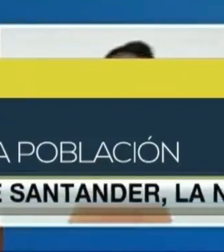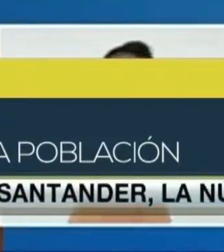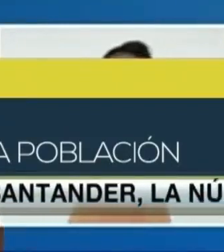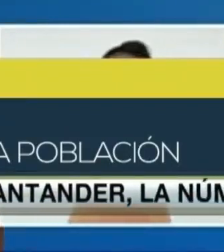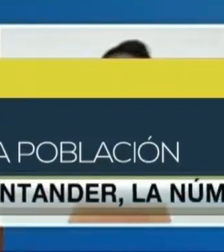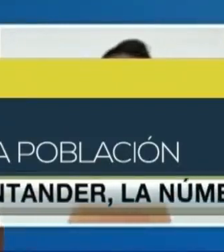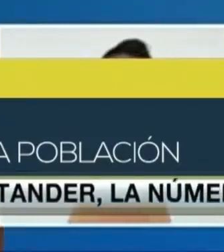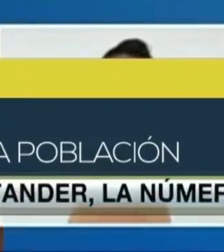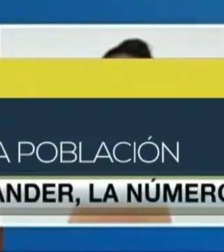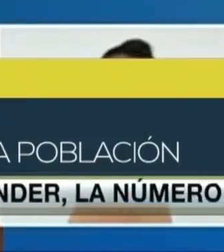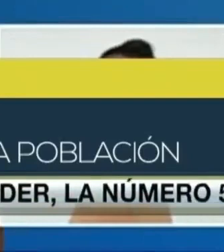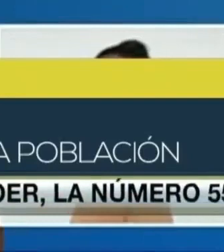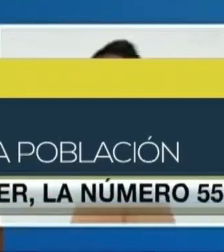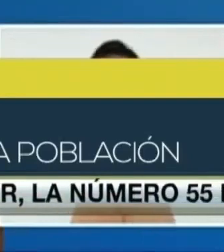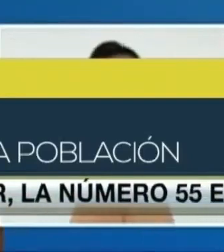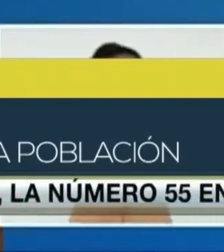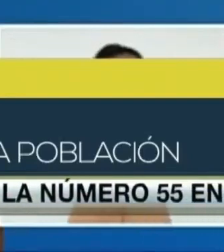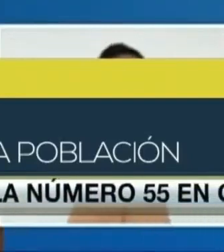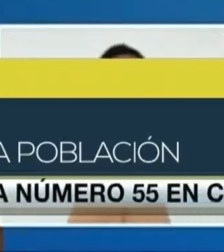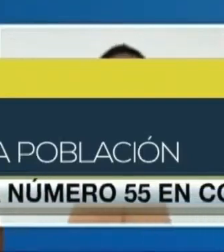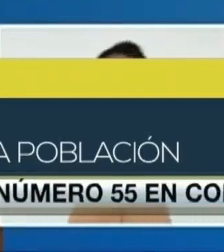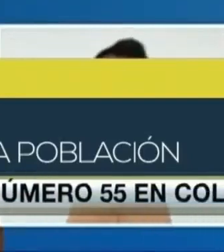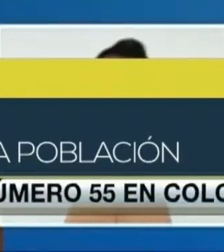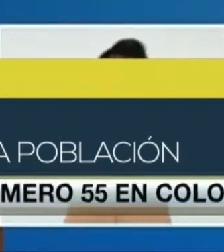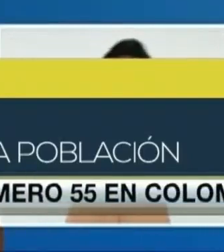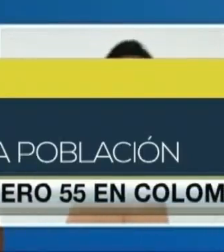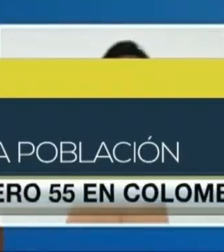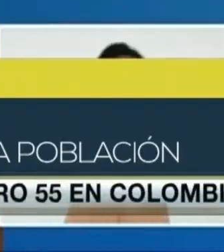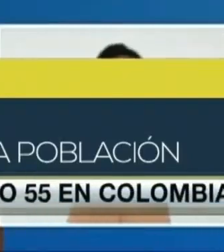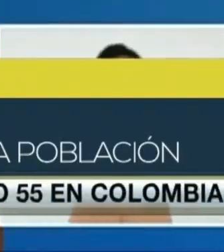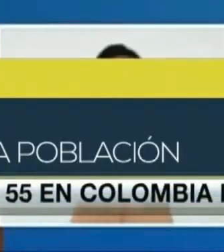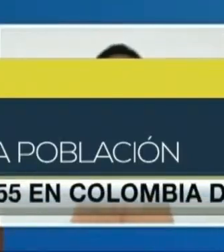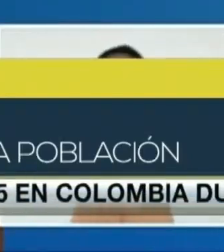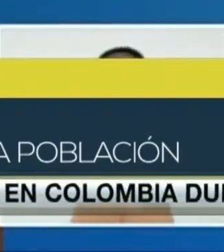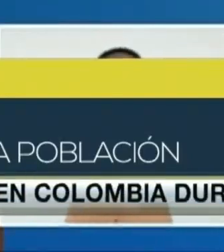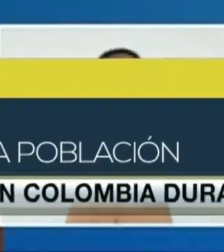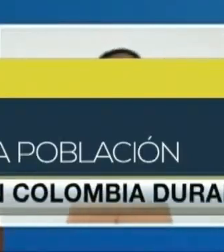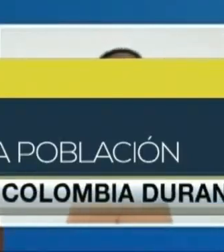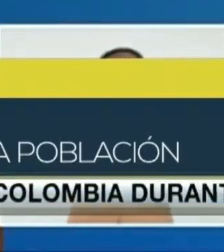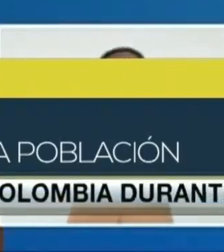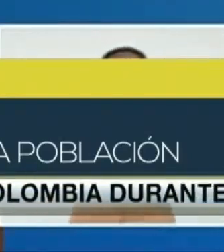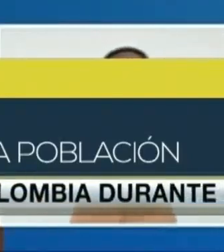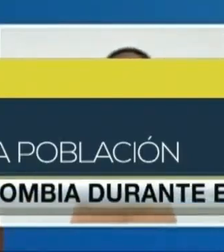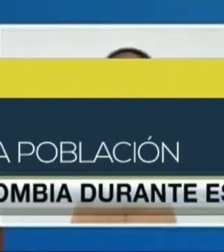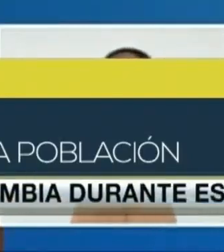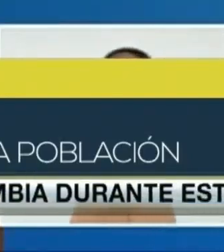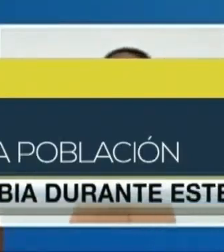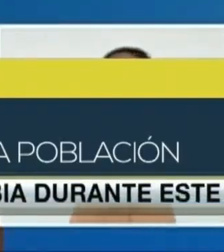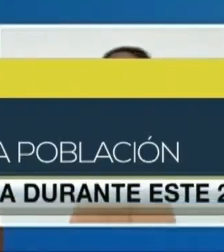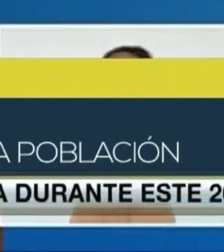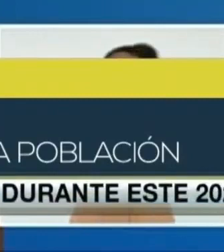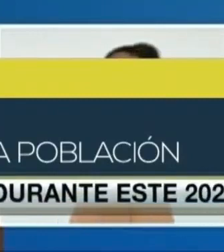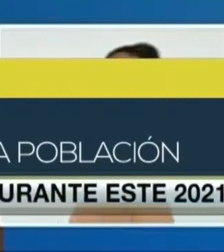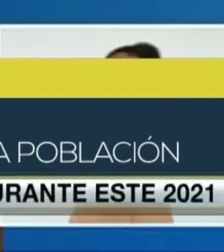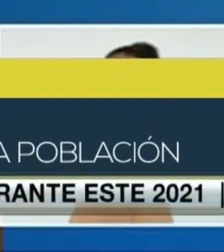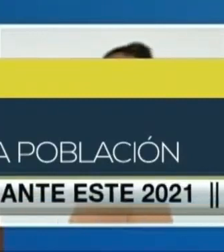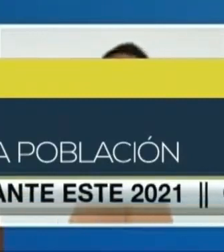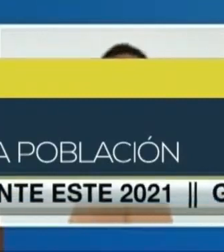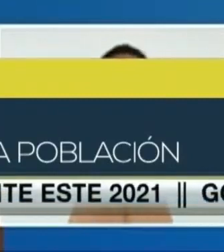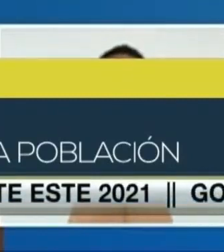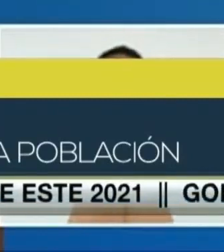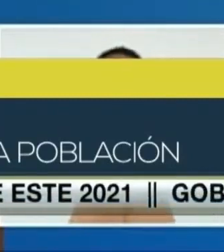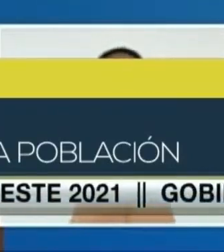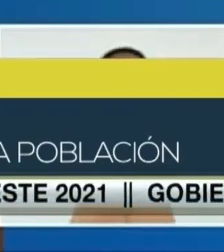vil a costa de la pandemia y que incumplen cotidianamente los compromisos de